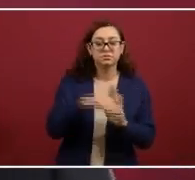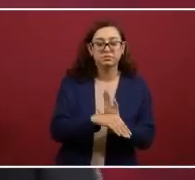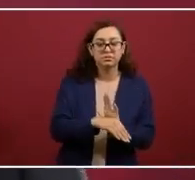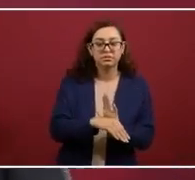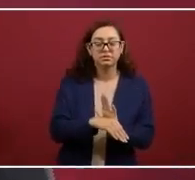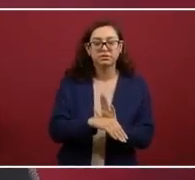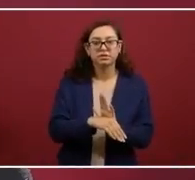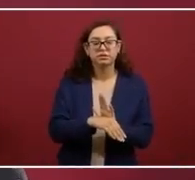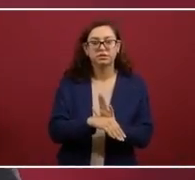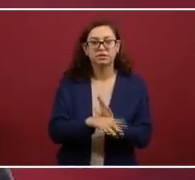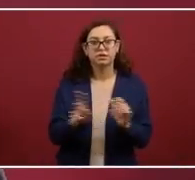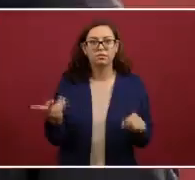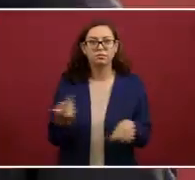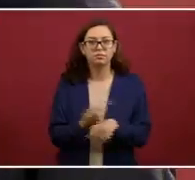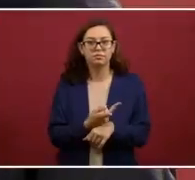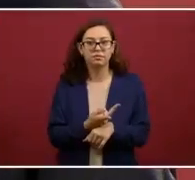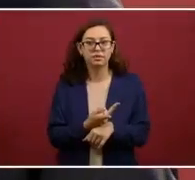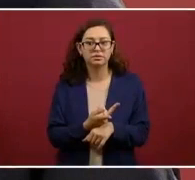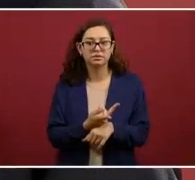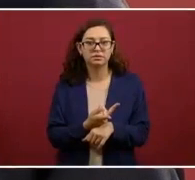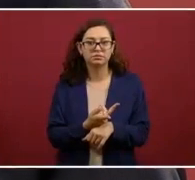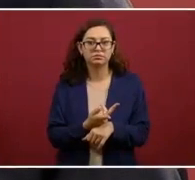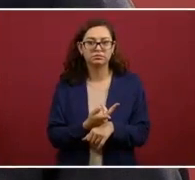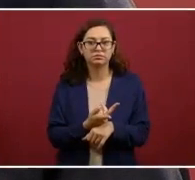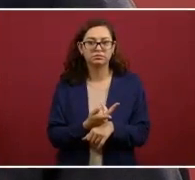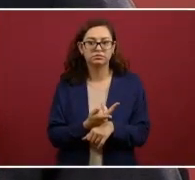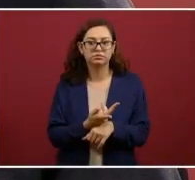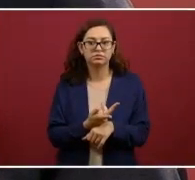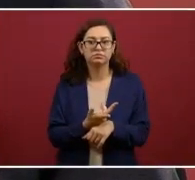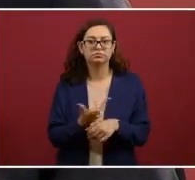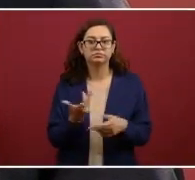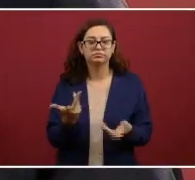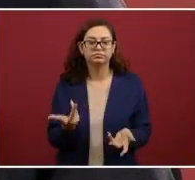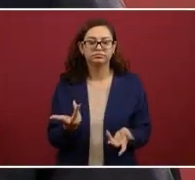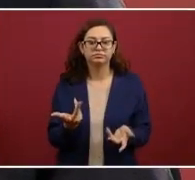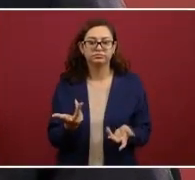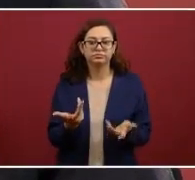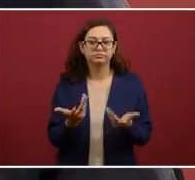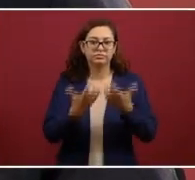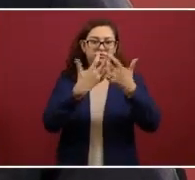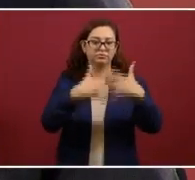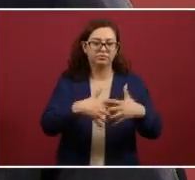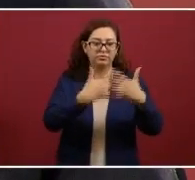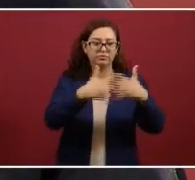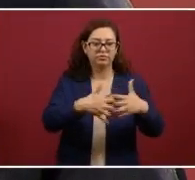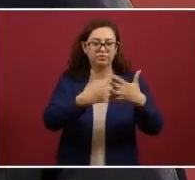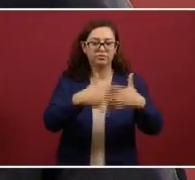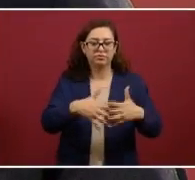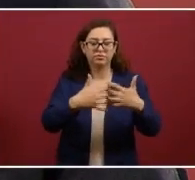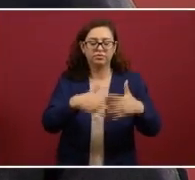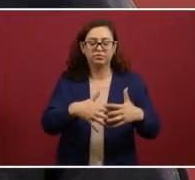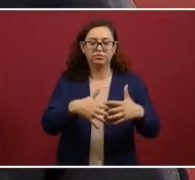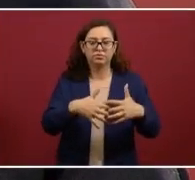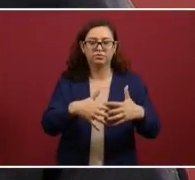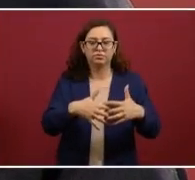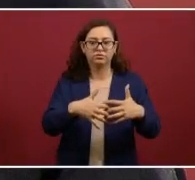pasa por la declinación de la producción,